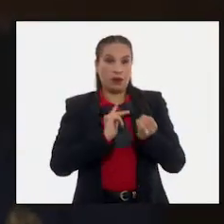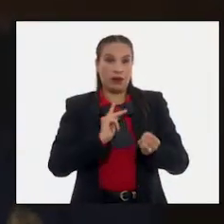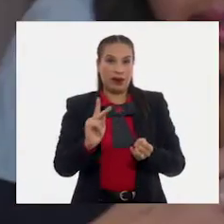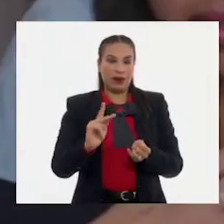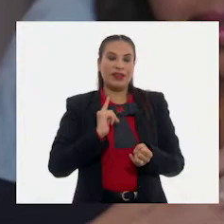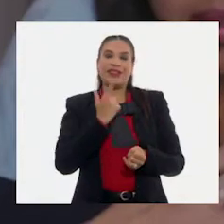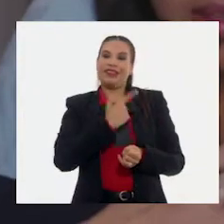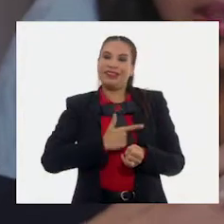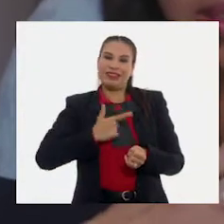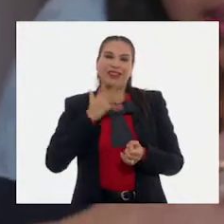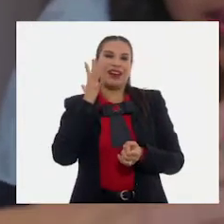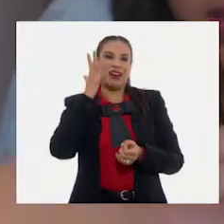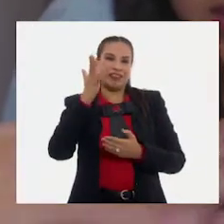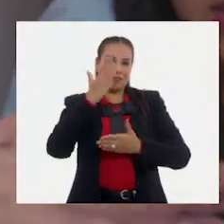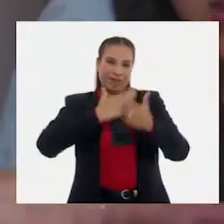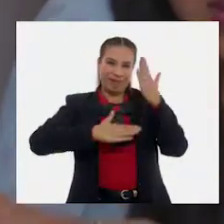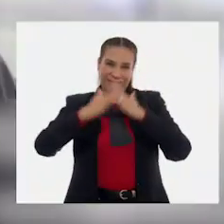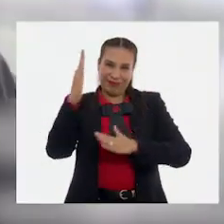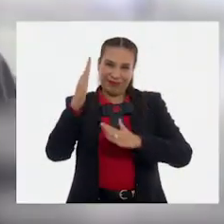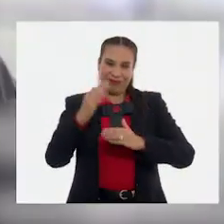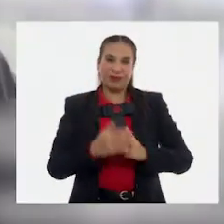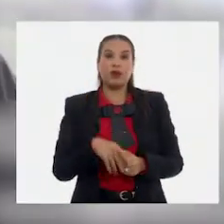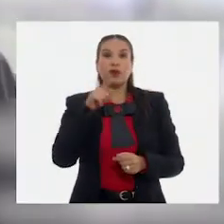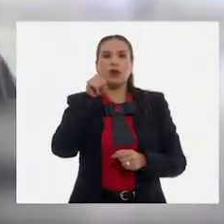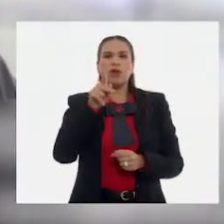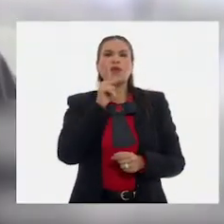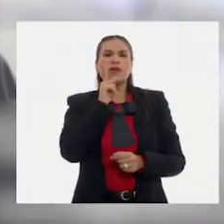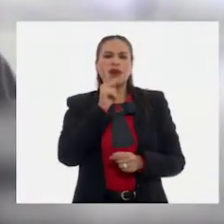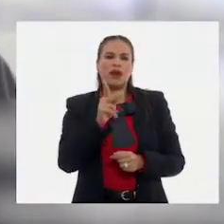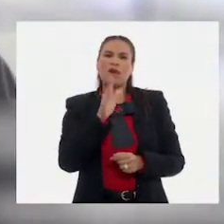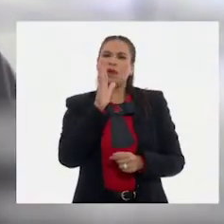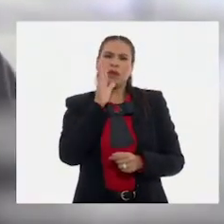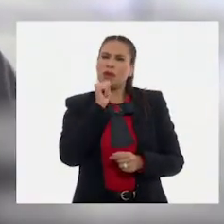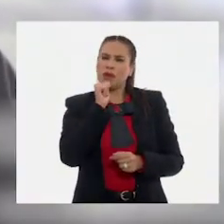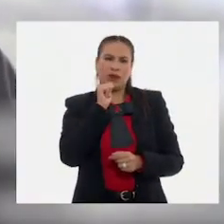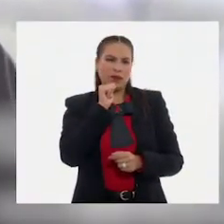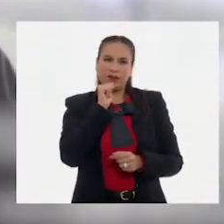les gustaría llegar muy lejos. Que en tu vocabulario